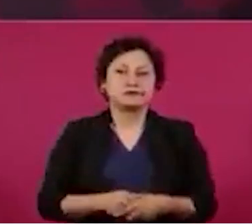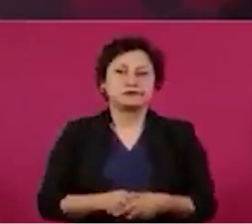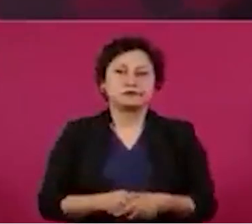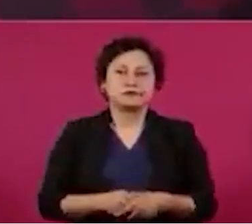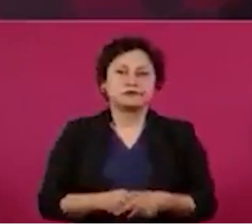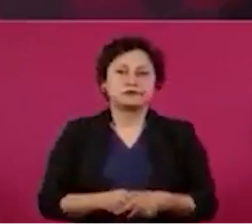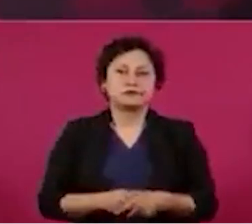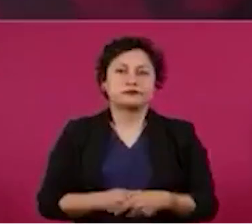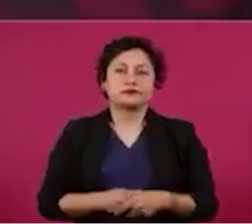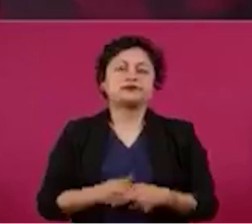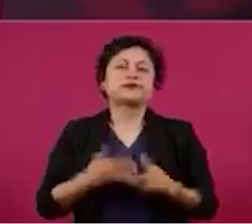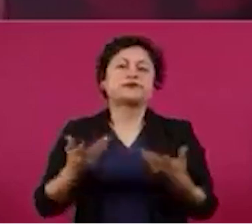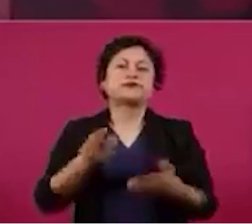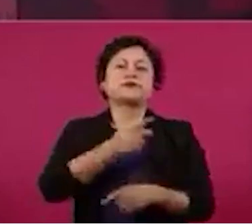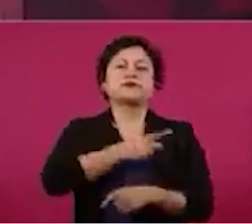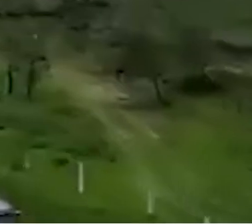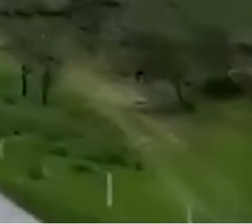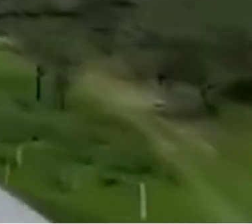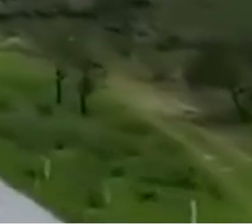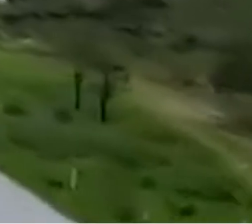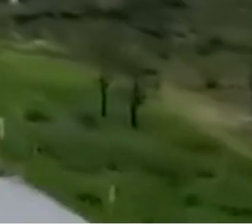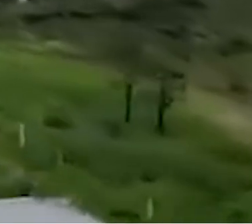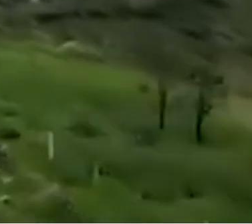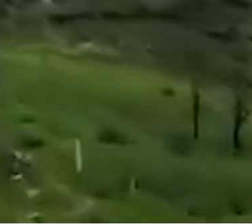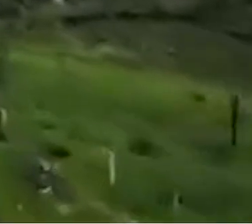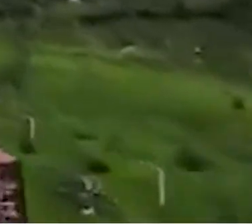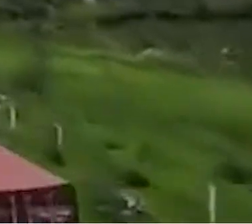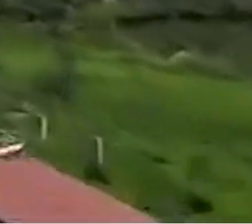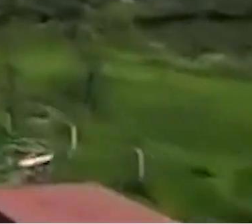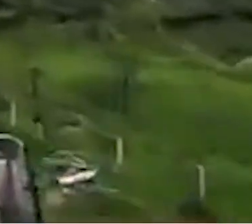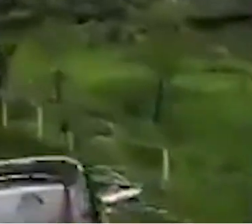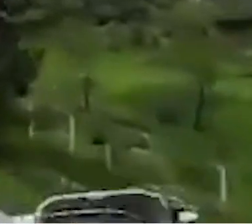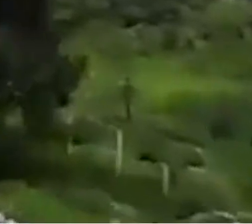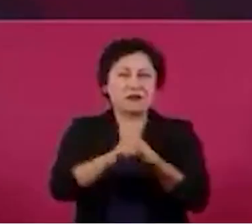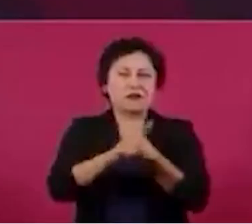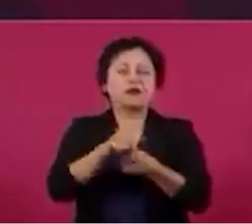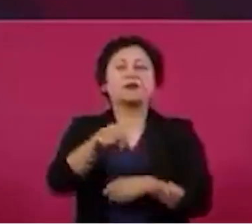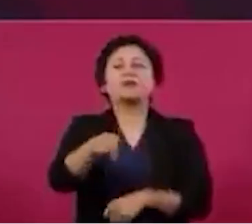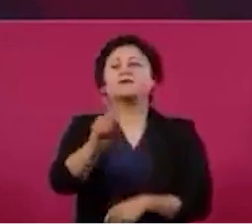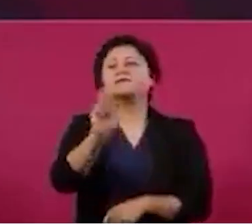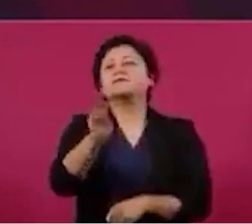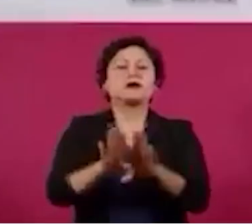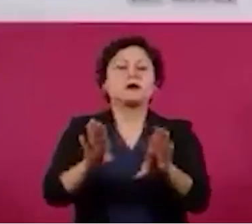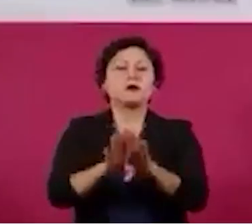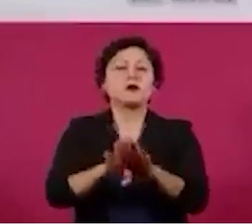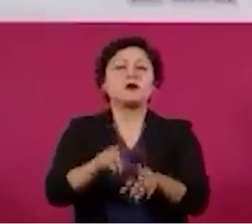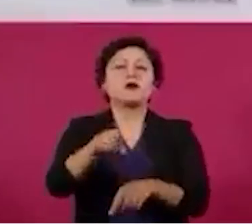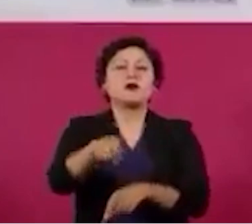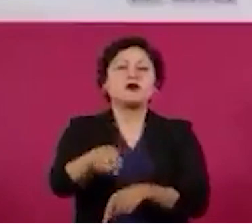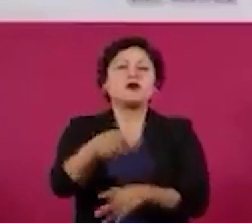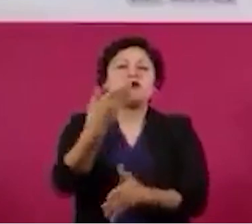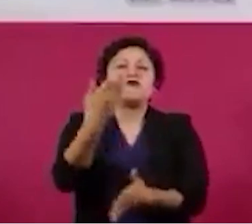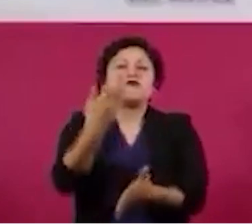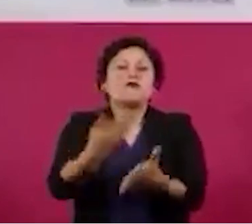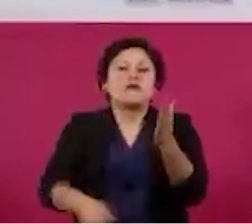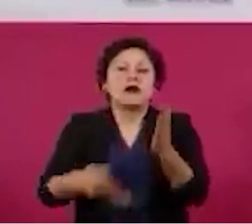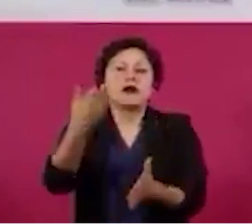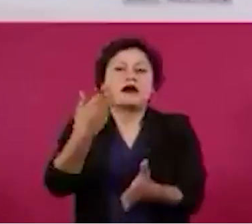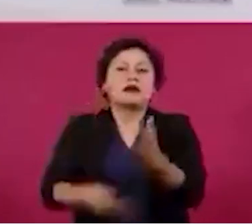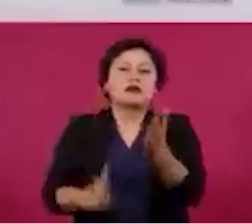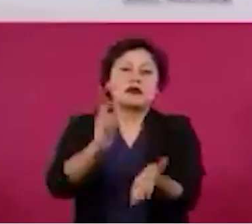movimiento de protesta también en la carretera de Puebla. Ahí están haciendo un reclamo que no se pagó un derecho de vía de